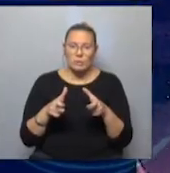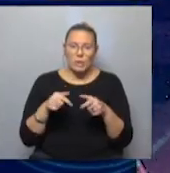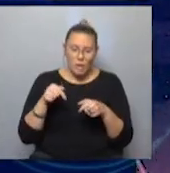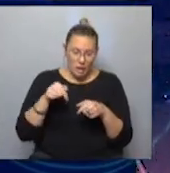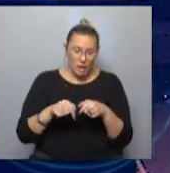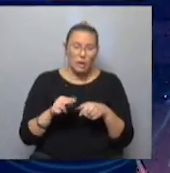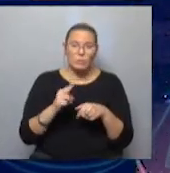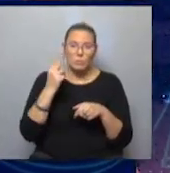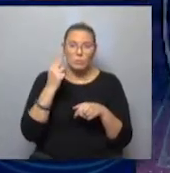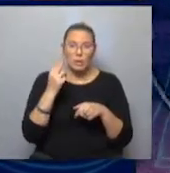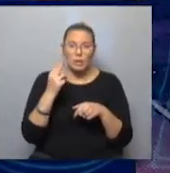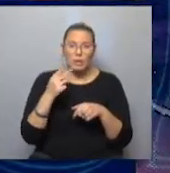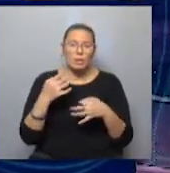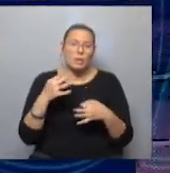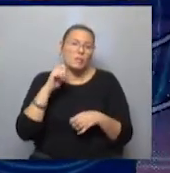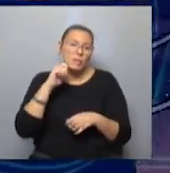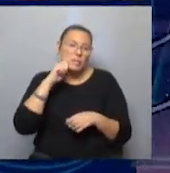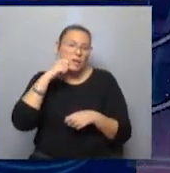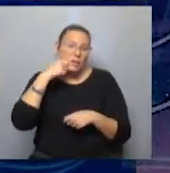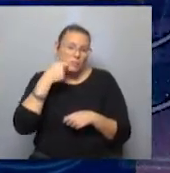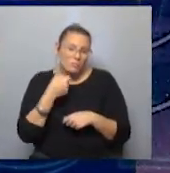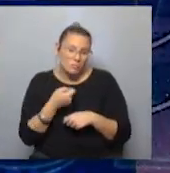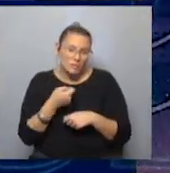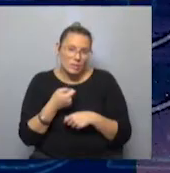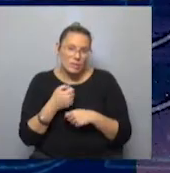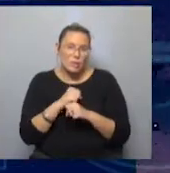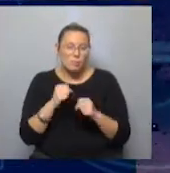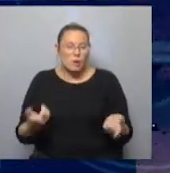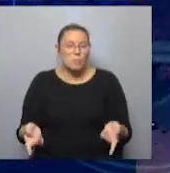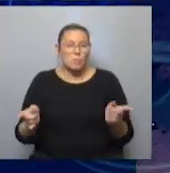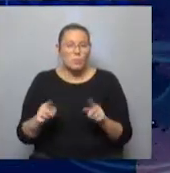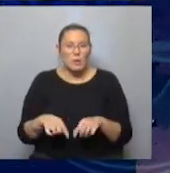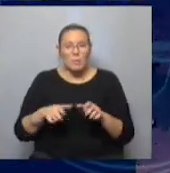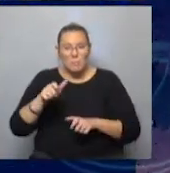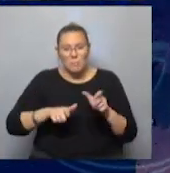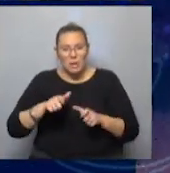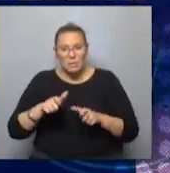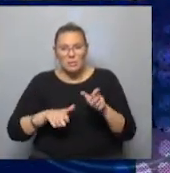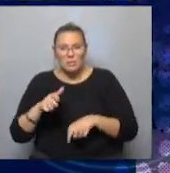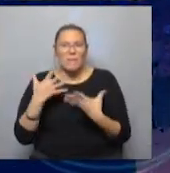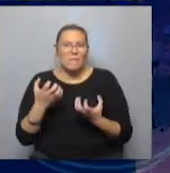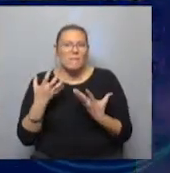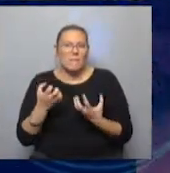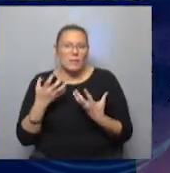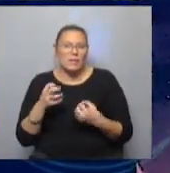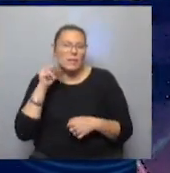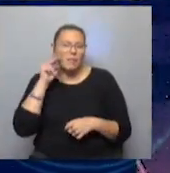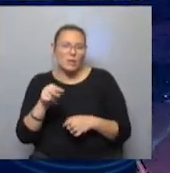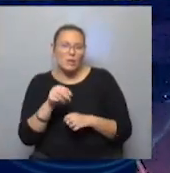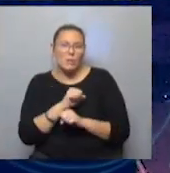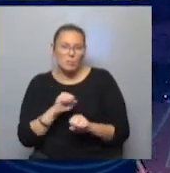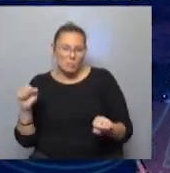estadía acá. Que les vaya divino y que puedan volver pronto para la gente que se queda ahí con ganas de